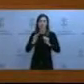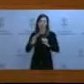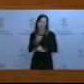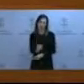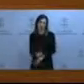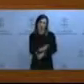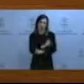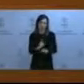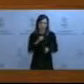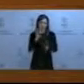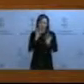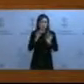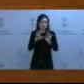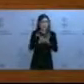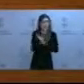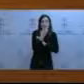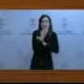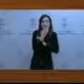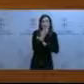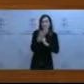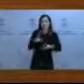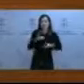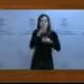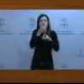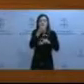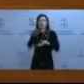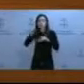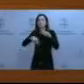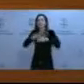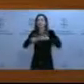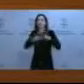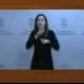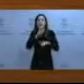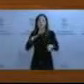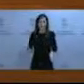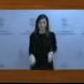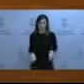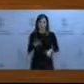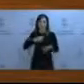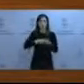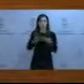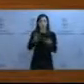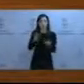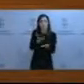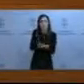caso, con la información, ¿no? Mire, pedíamos que se iniciaran acciones de